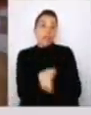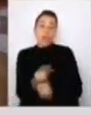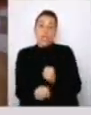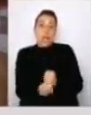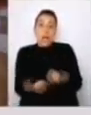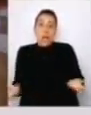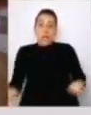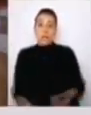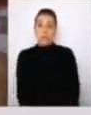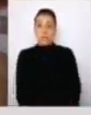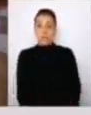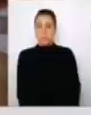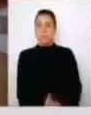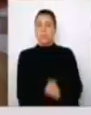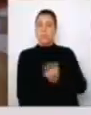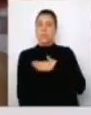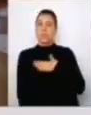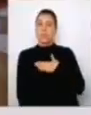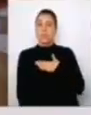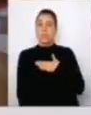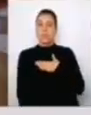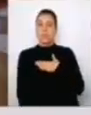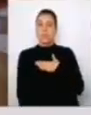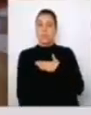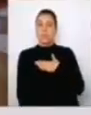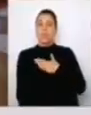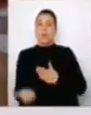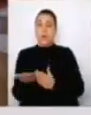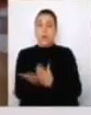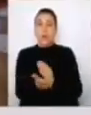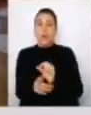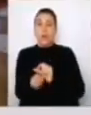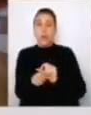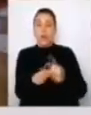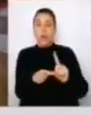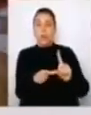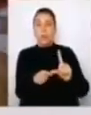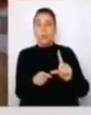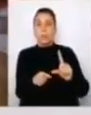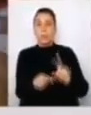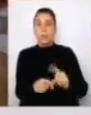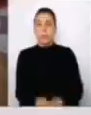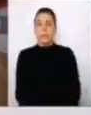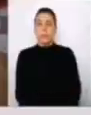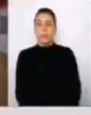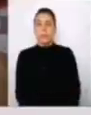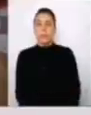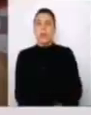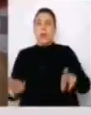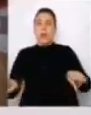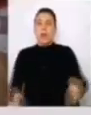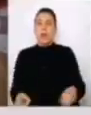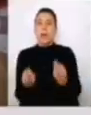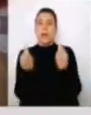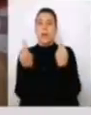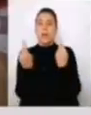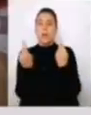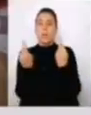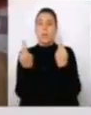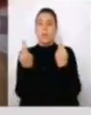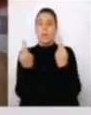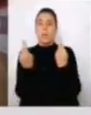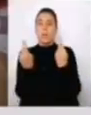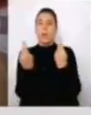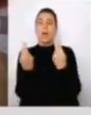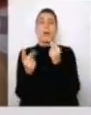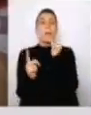con esto empezar a empezar a recuperar el concepto de castigo de